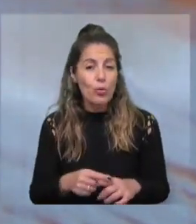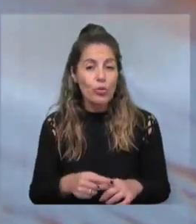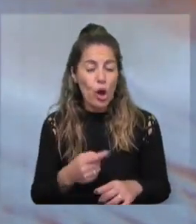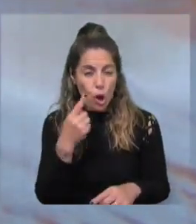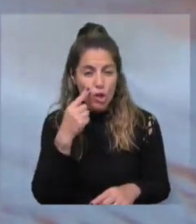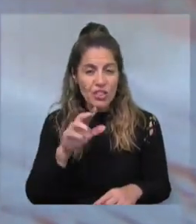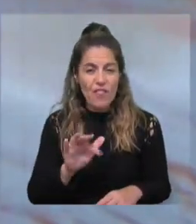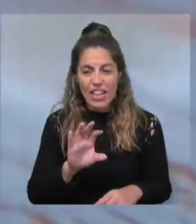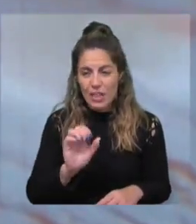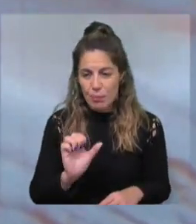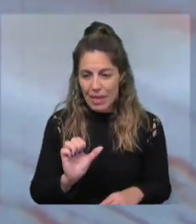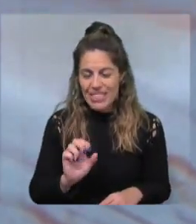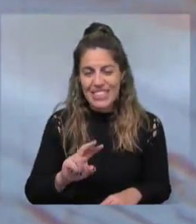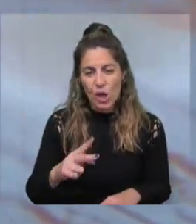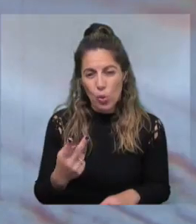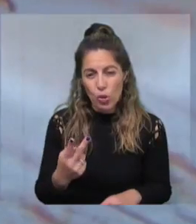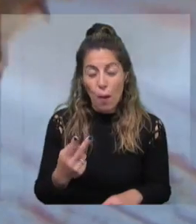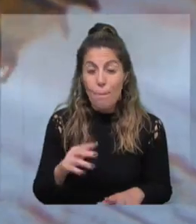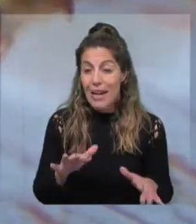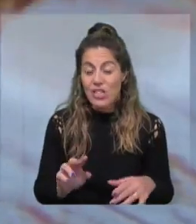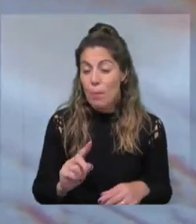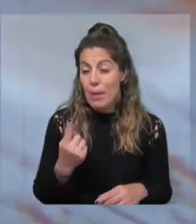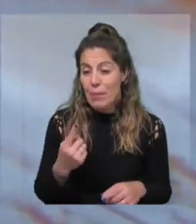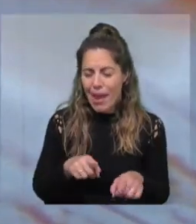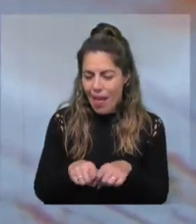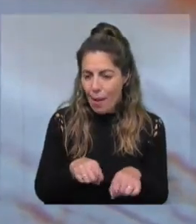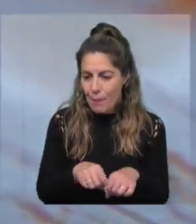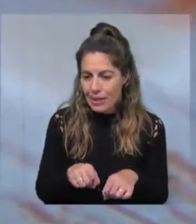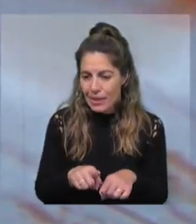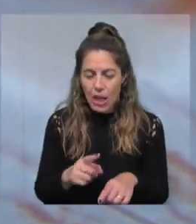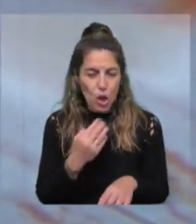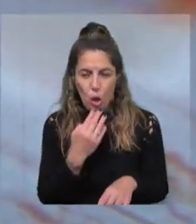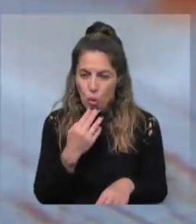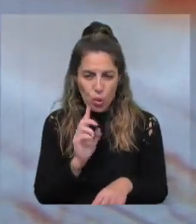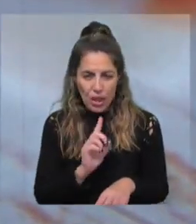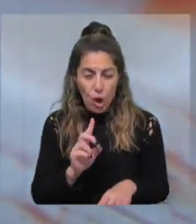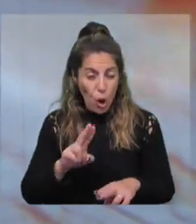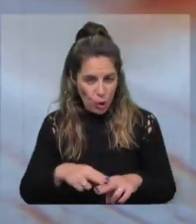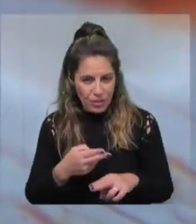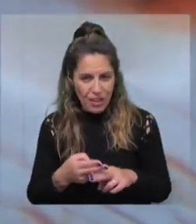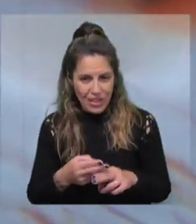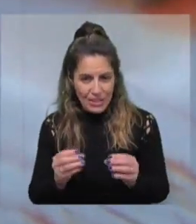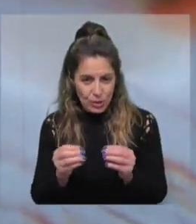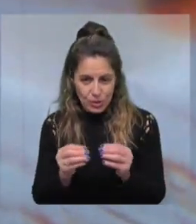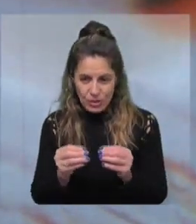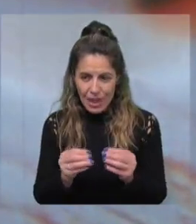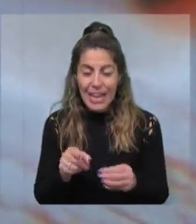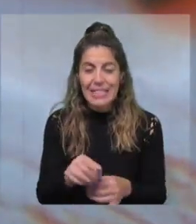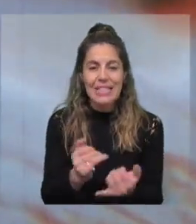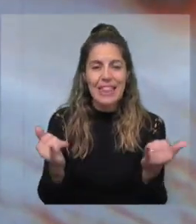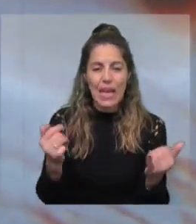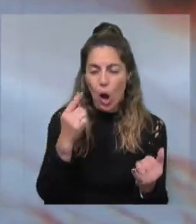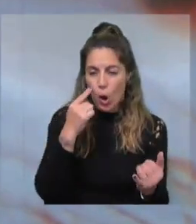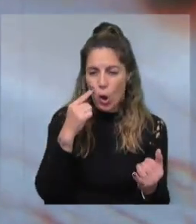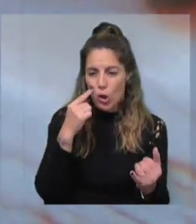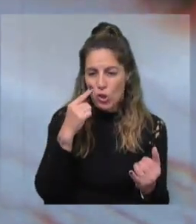II. Era tan parecido a mi primer amante que no dudé un segundo en volver a consumar el acto. Ese día, conocí y